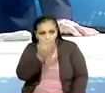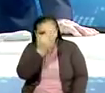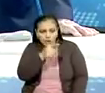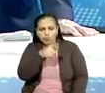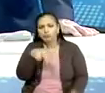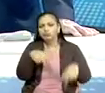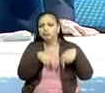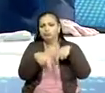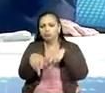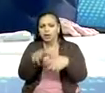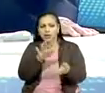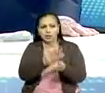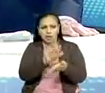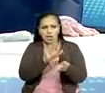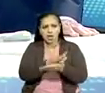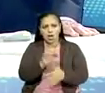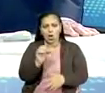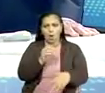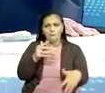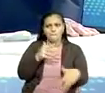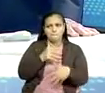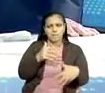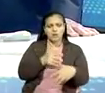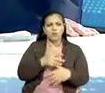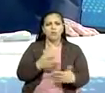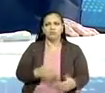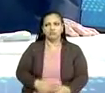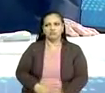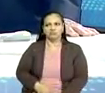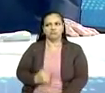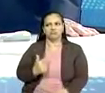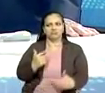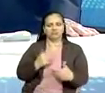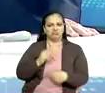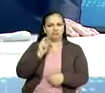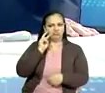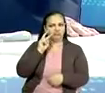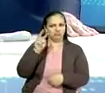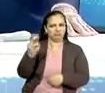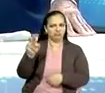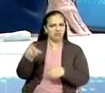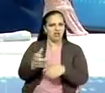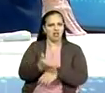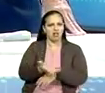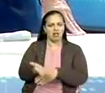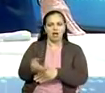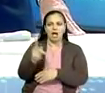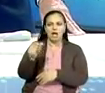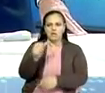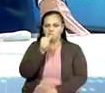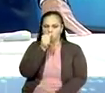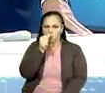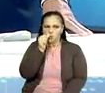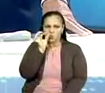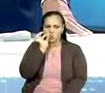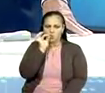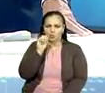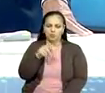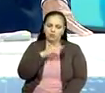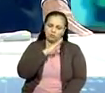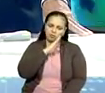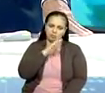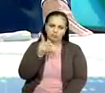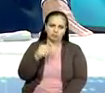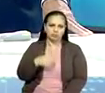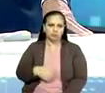personas indigentes. Sí, de ahí salen. Ahí duermen y botan basura. ¿Y por aquí pasan las madres con los niños que van a las escuelas? Claro,